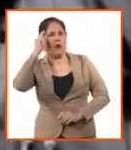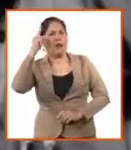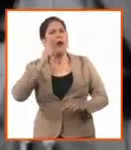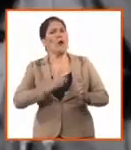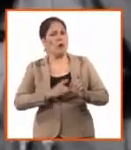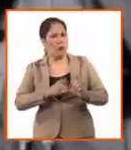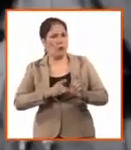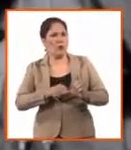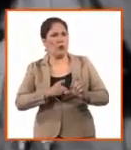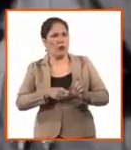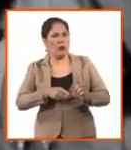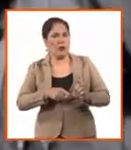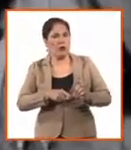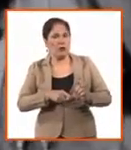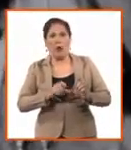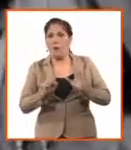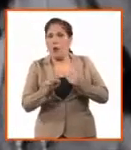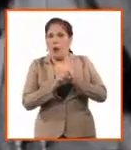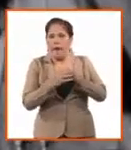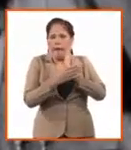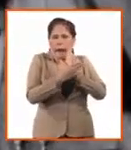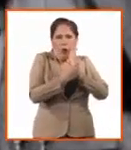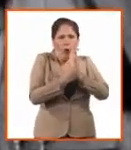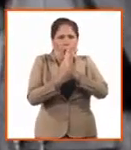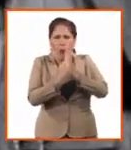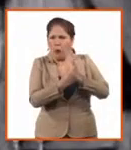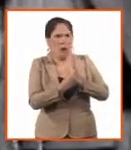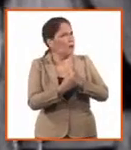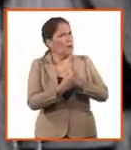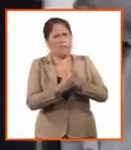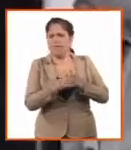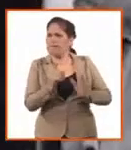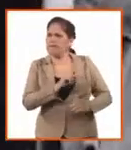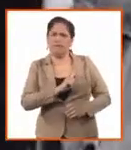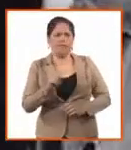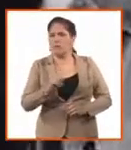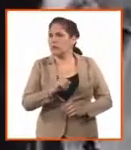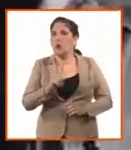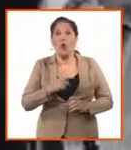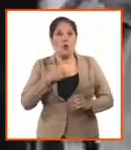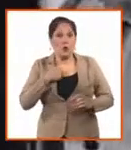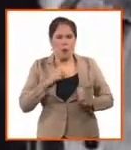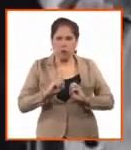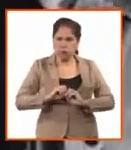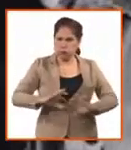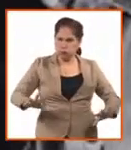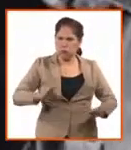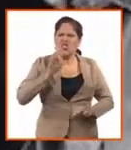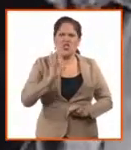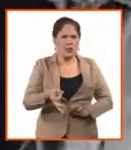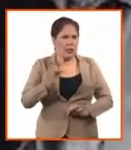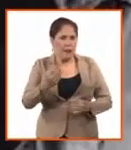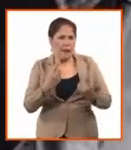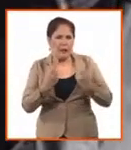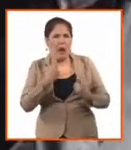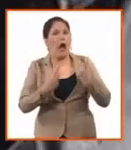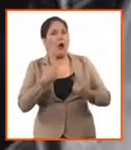lo vuelque a la clandestinidad, que no lo reduce a fórmulas, sino que lo expresa en cada momento,